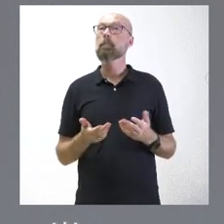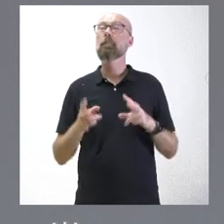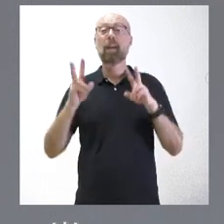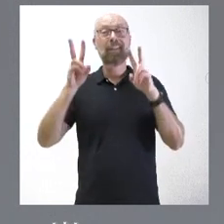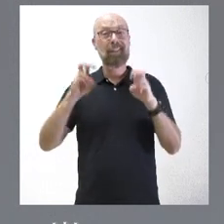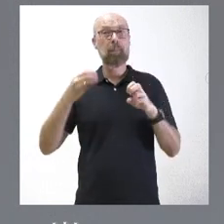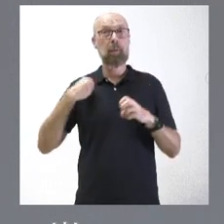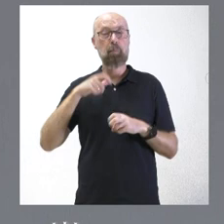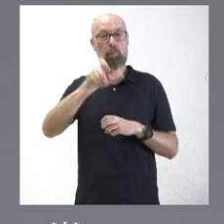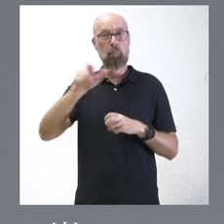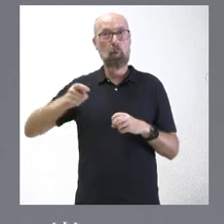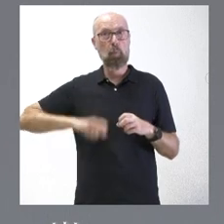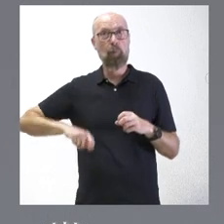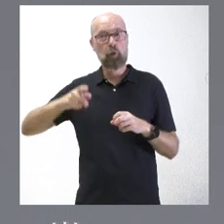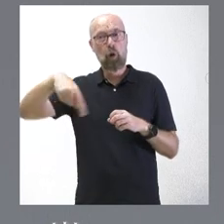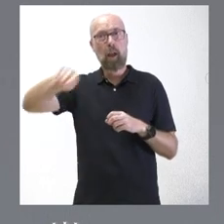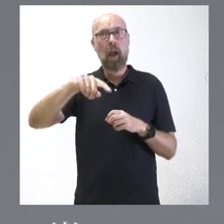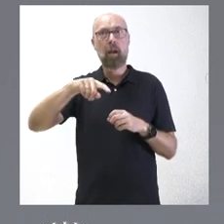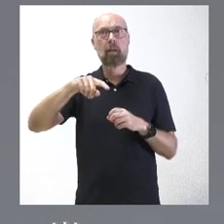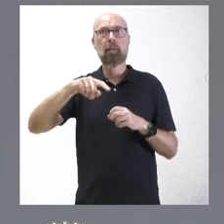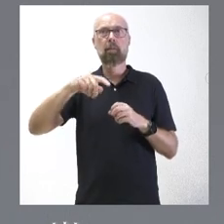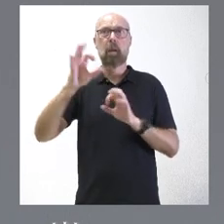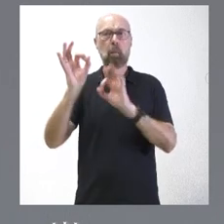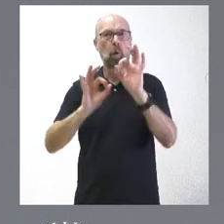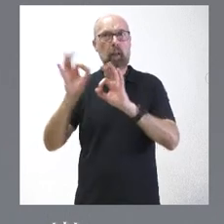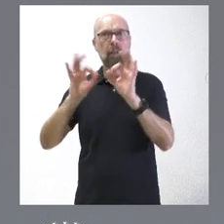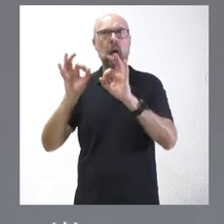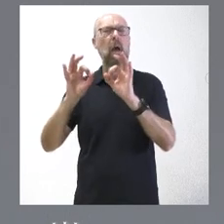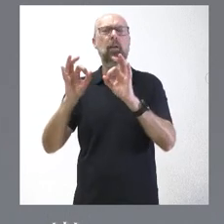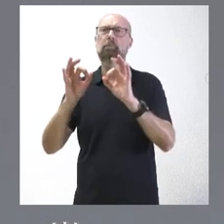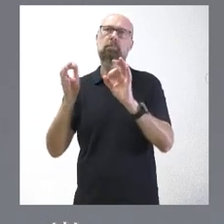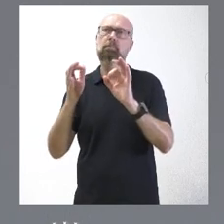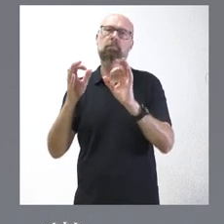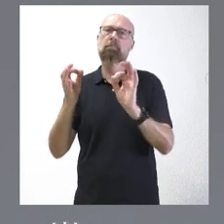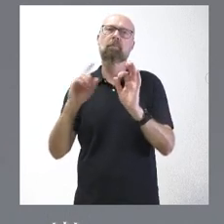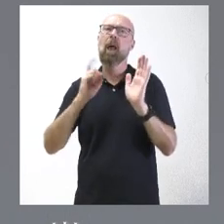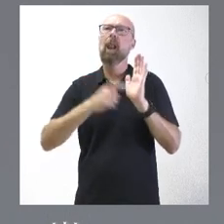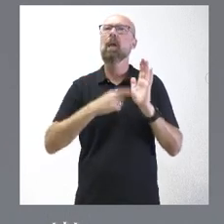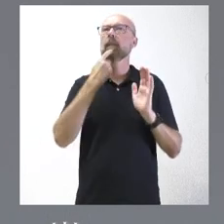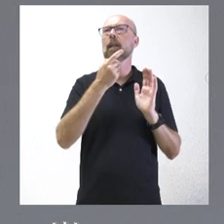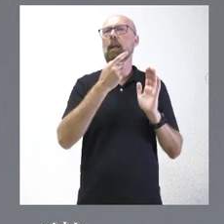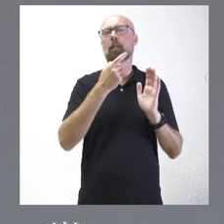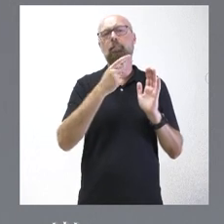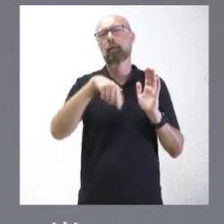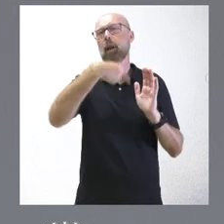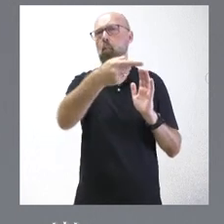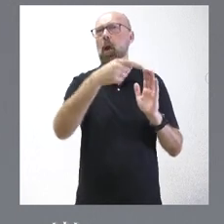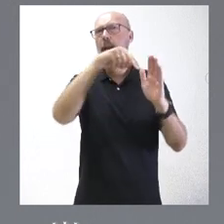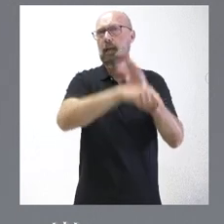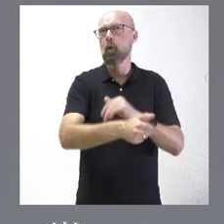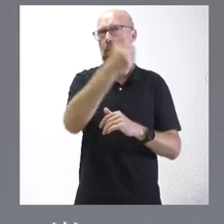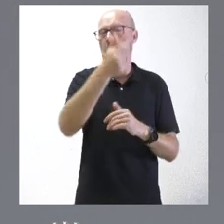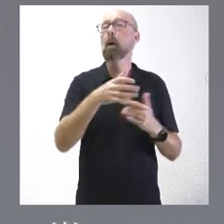como no puede ser de otra manera el tema de ratios la ley se remite a un desarrollo normativo posterior Por qué